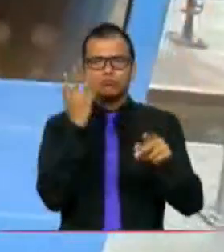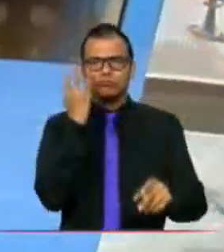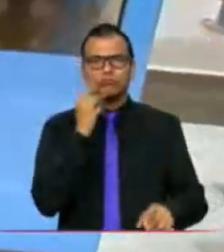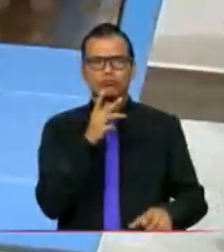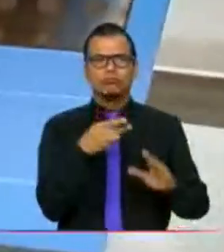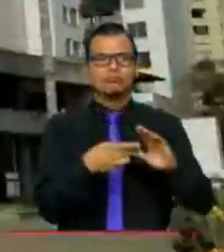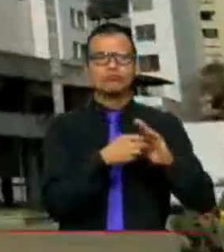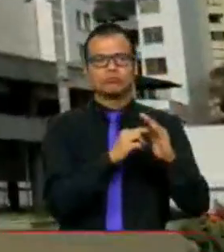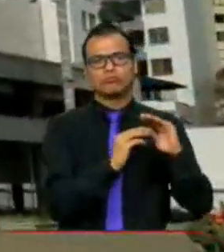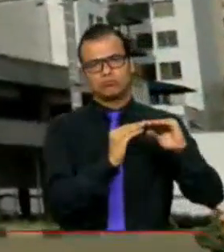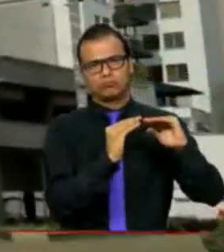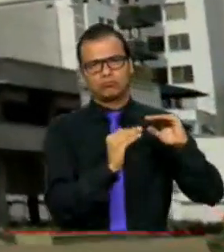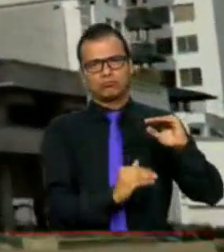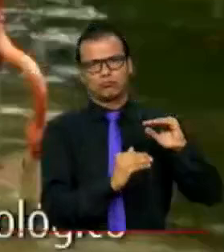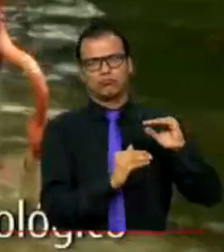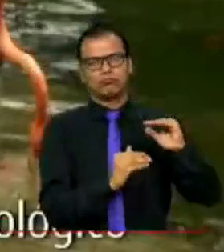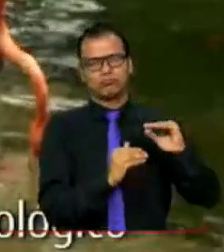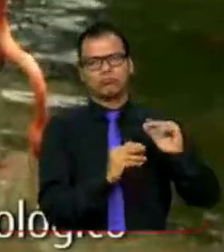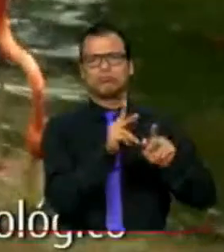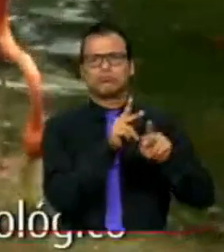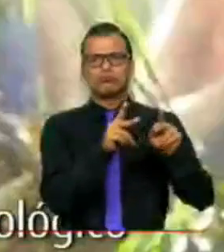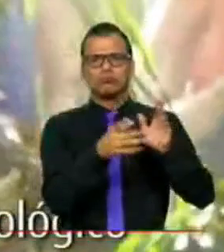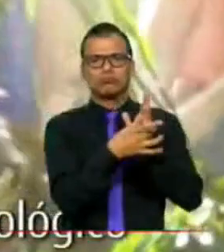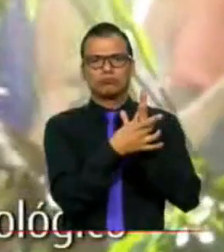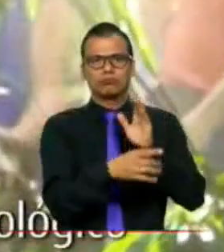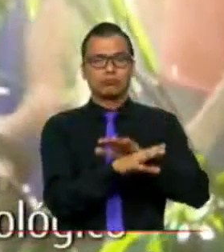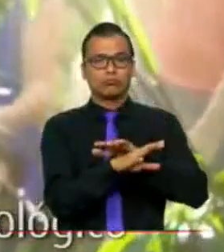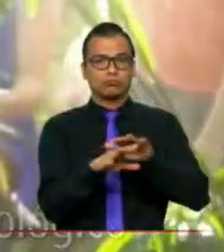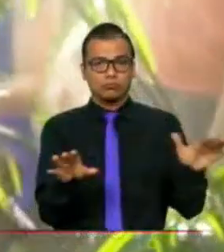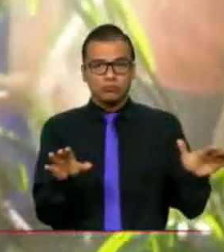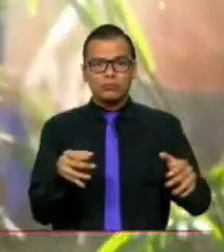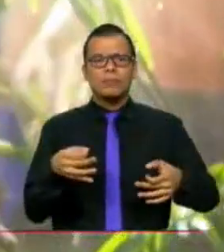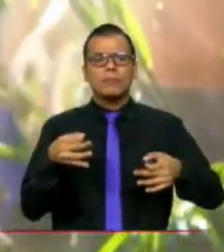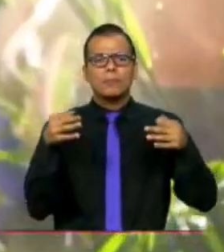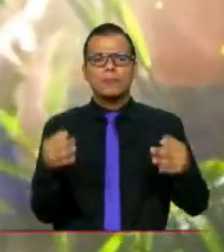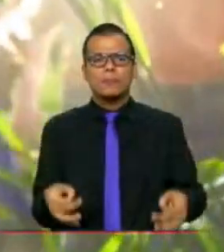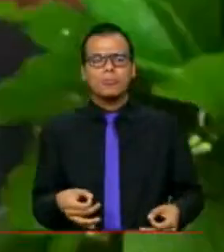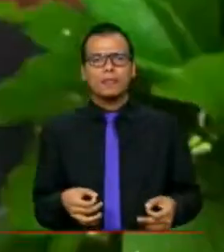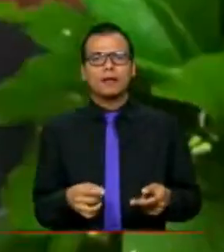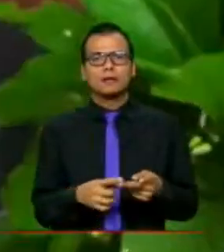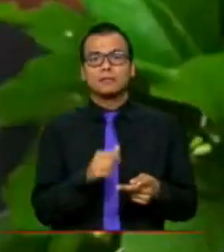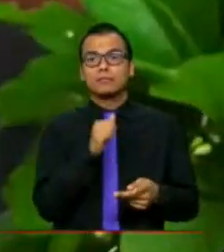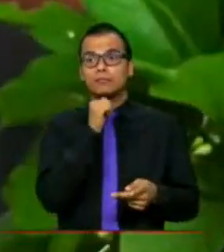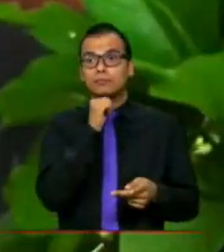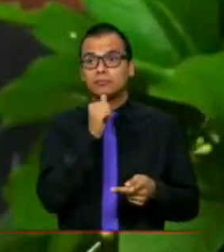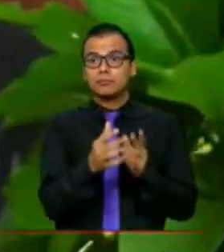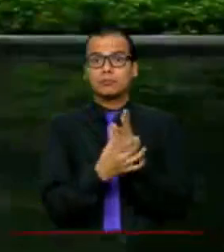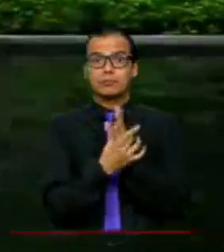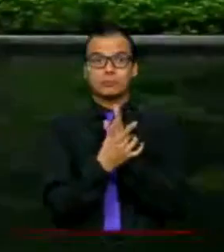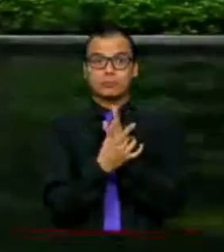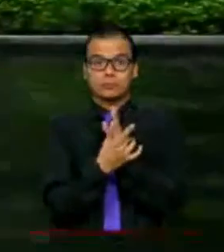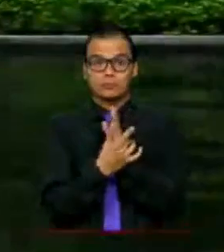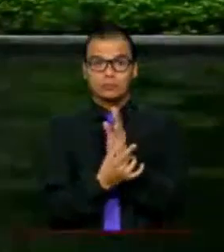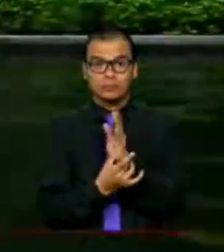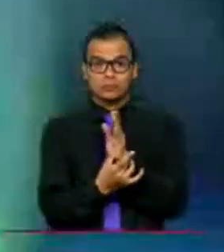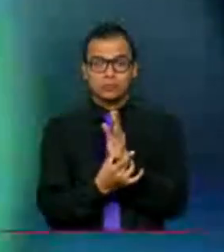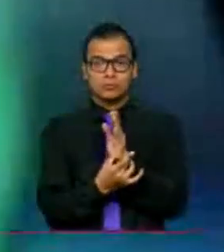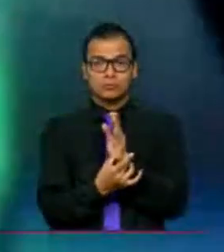de la pobreza, 23.6%, como les mencionamos, y en la pobreza monetaria extrema, el valor fue